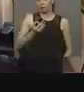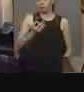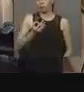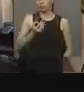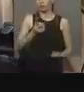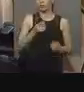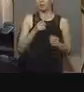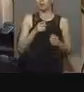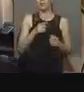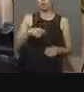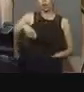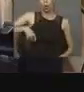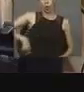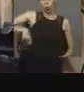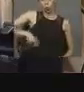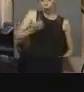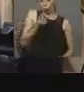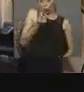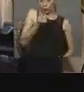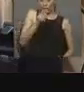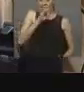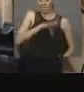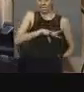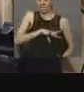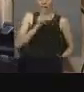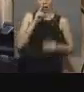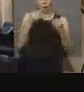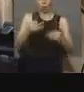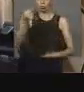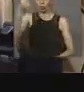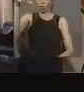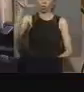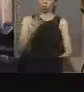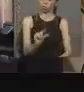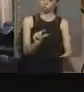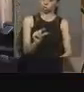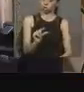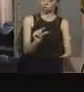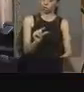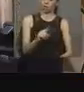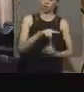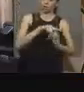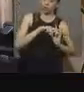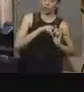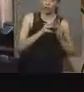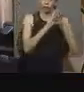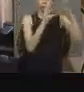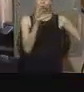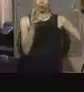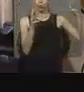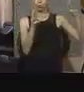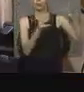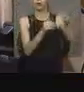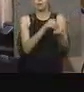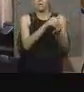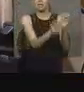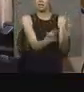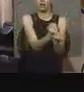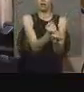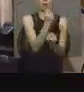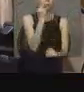una situación de jubilación en Chile absolutamente injusta y desproporcionada a los sacrificios de miles y miles de